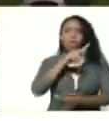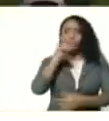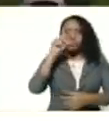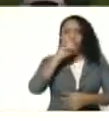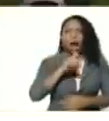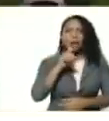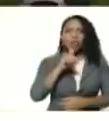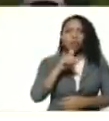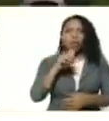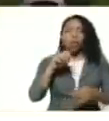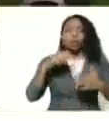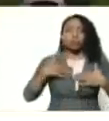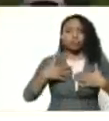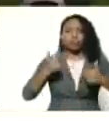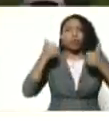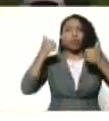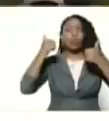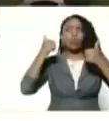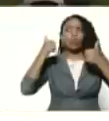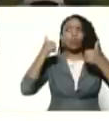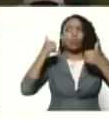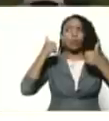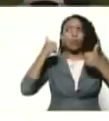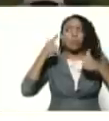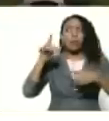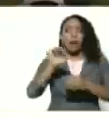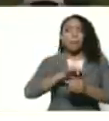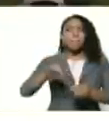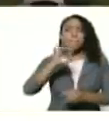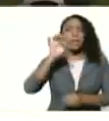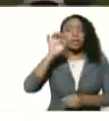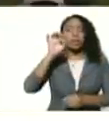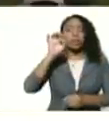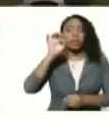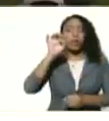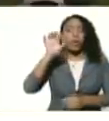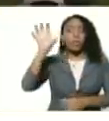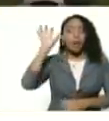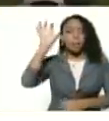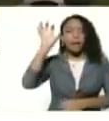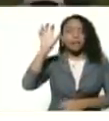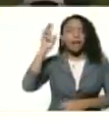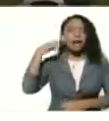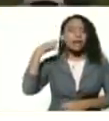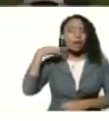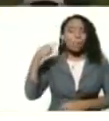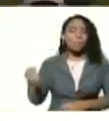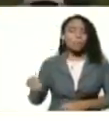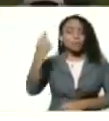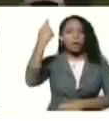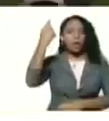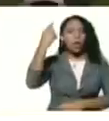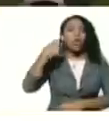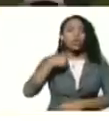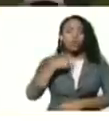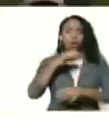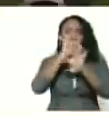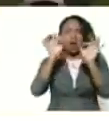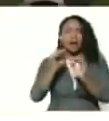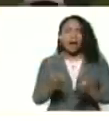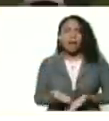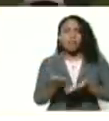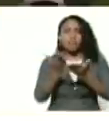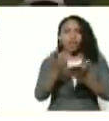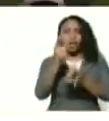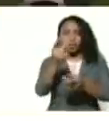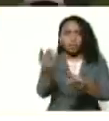años resucitó para el espíritu inmortal de la patria el negro primero. Les voy a regalar un regalo que tú